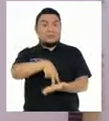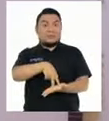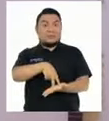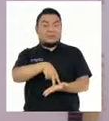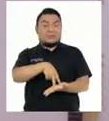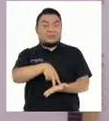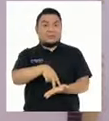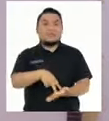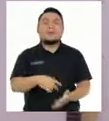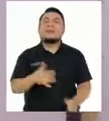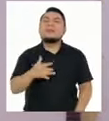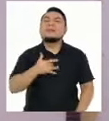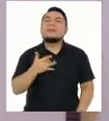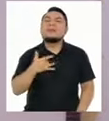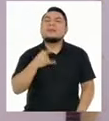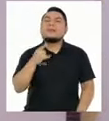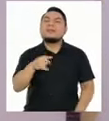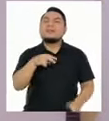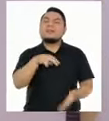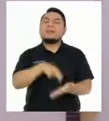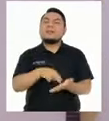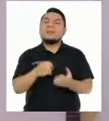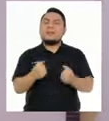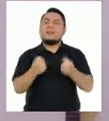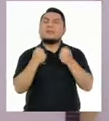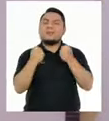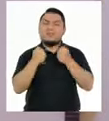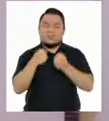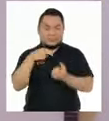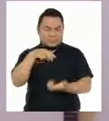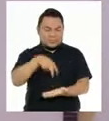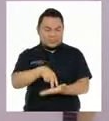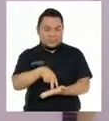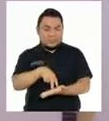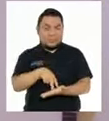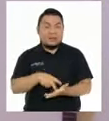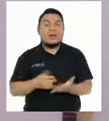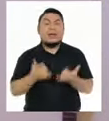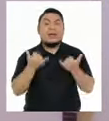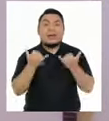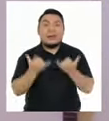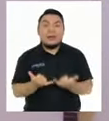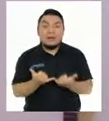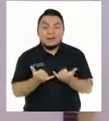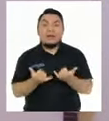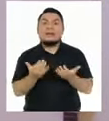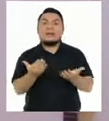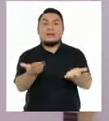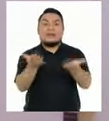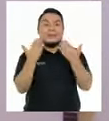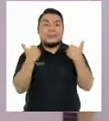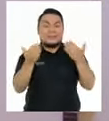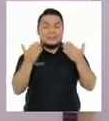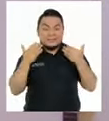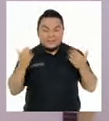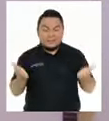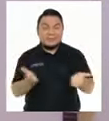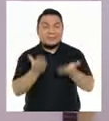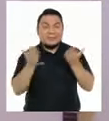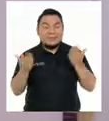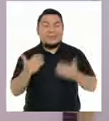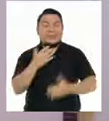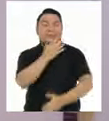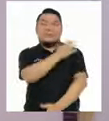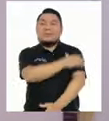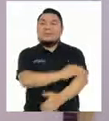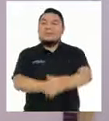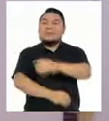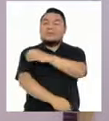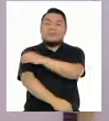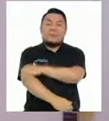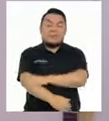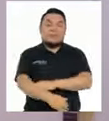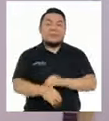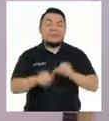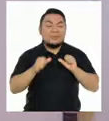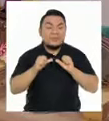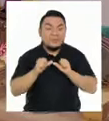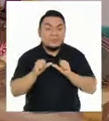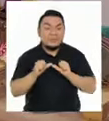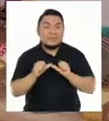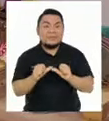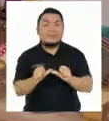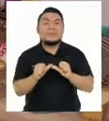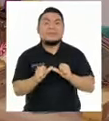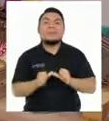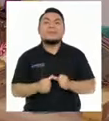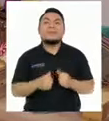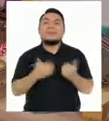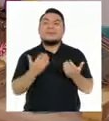sientan sus pies bien puestos sobre el suelo. Ahora vamos a levantar nuestros brazos y mantener los dedos